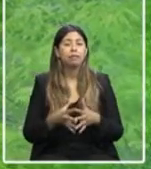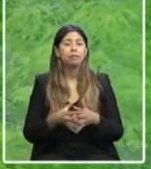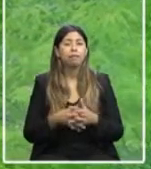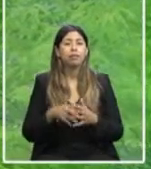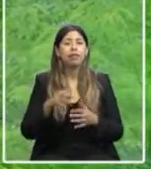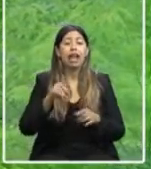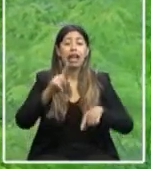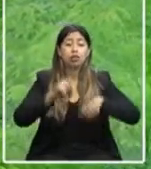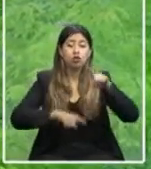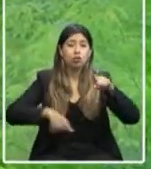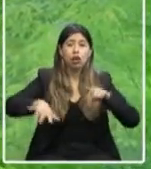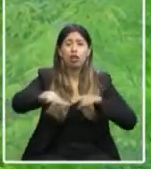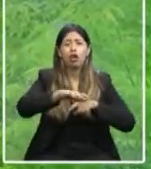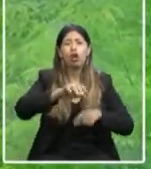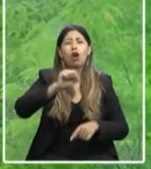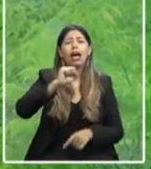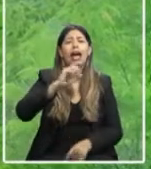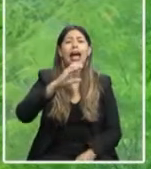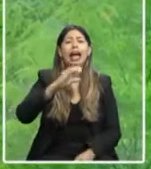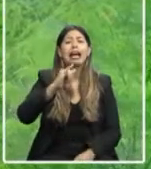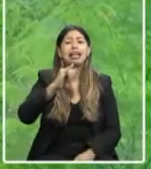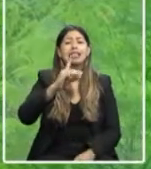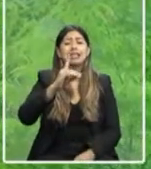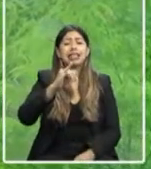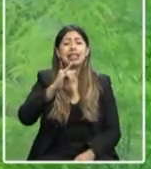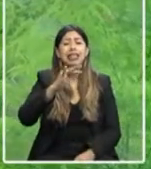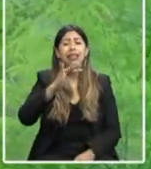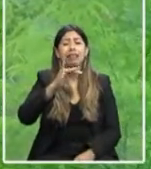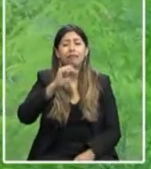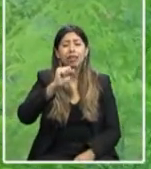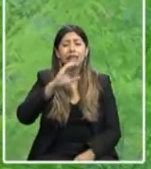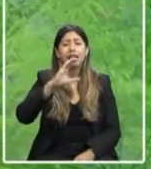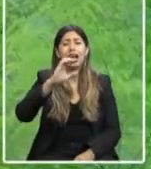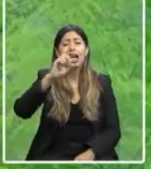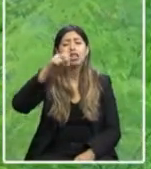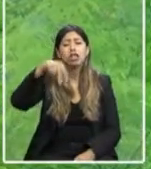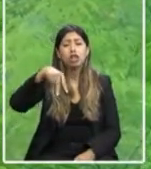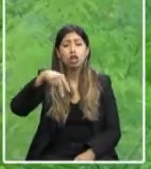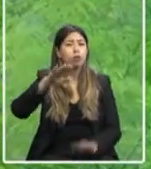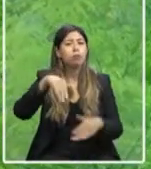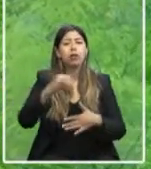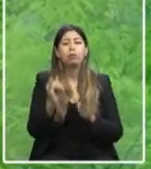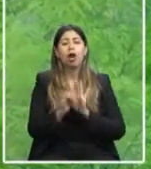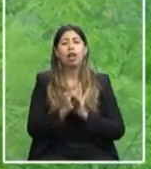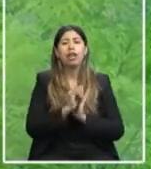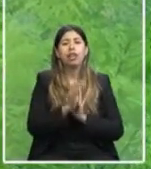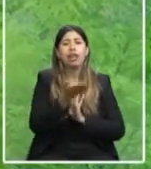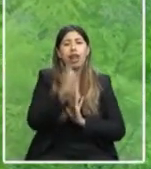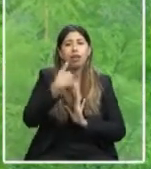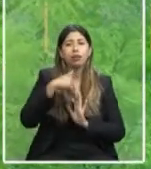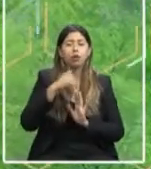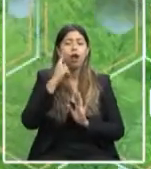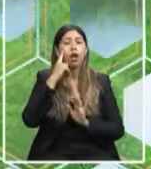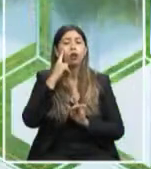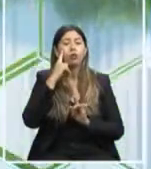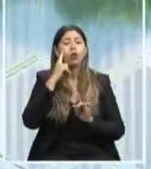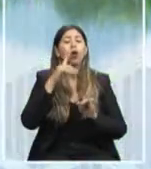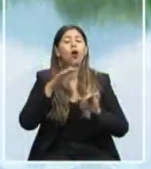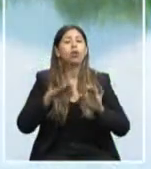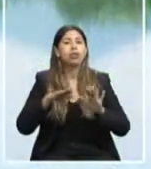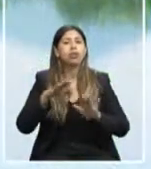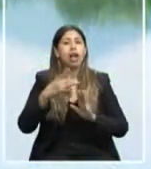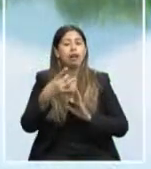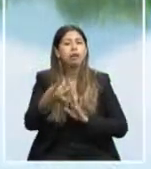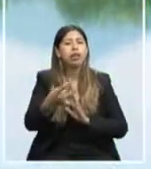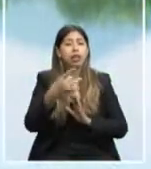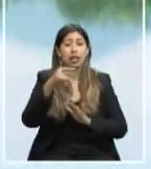acidificación de suelos. Lo mismo pasa con nuestra propia identidad. Nosotros dependemos, y eso lo tienen muy claro